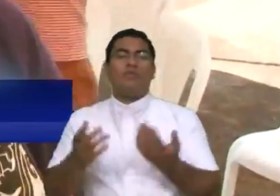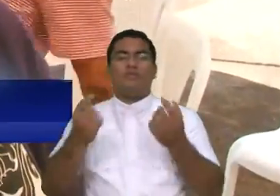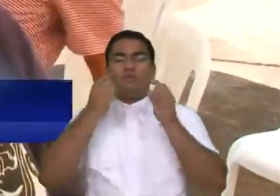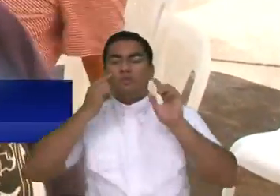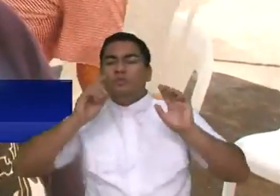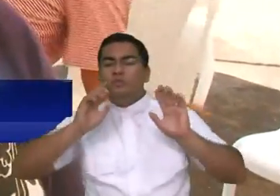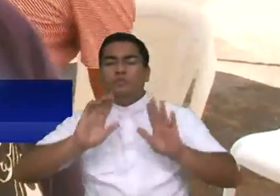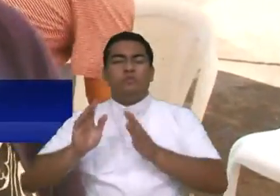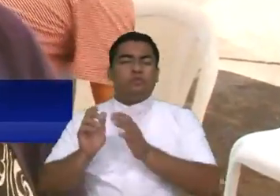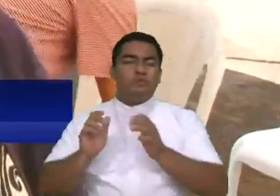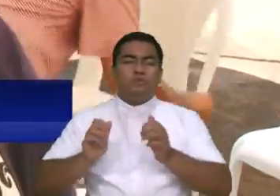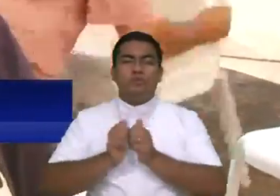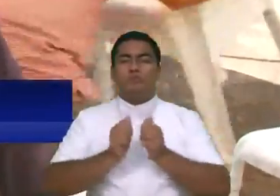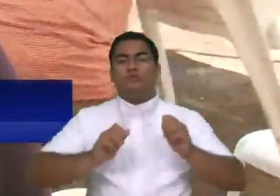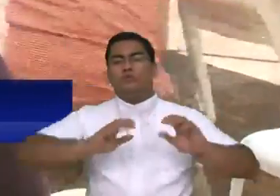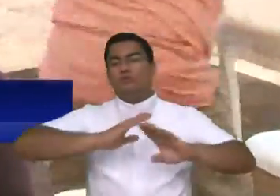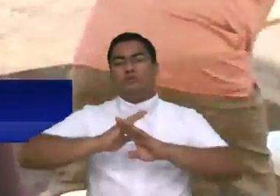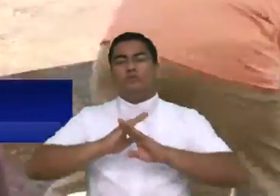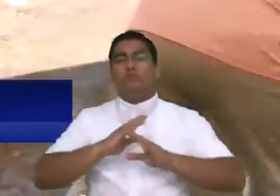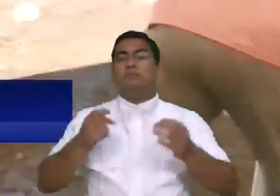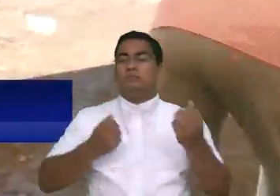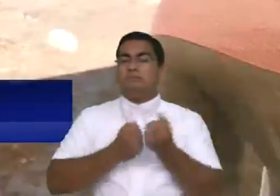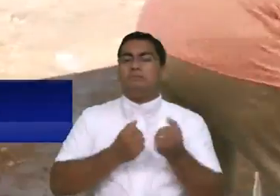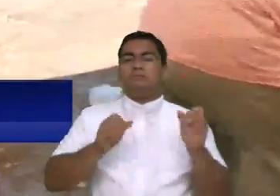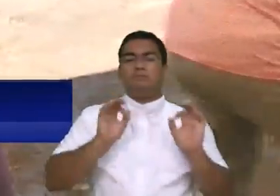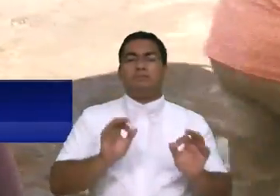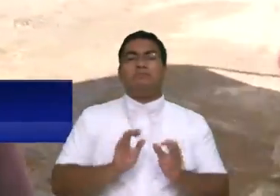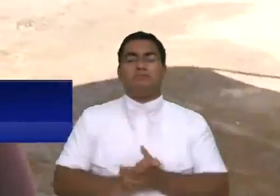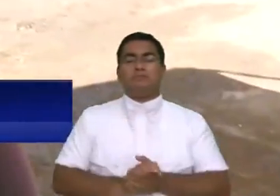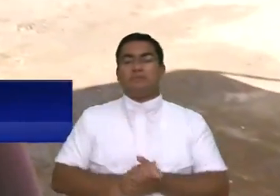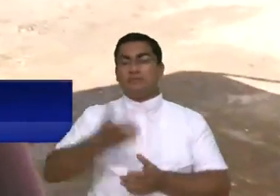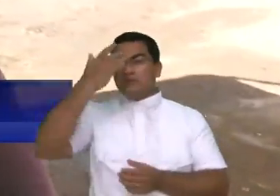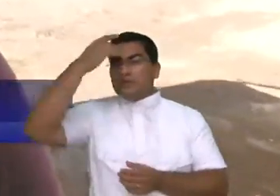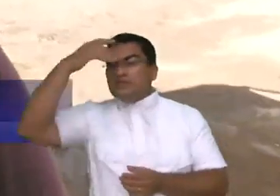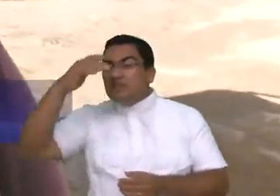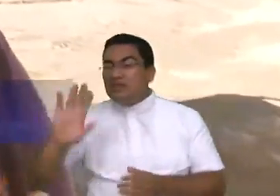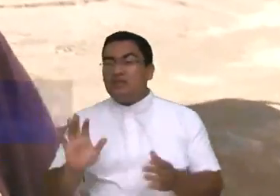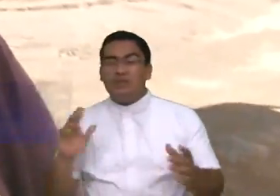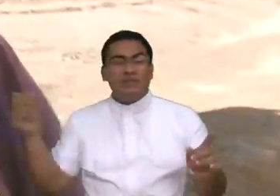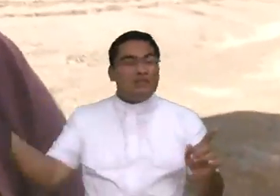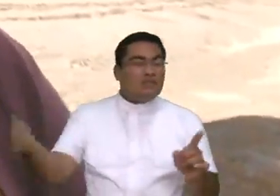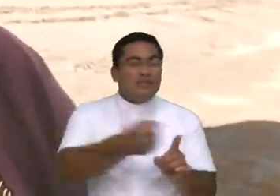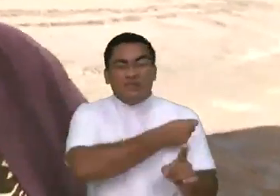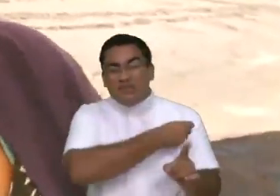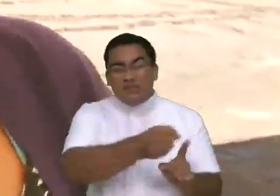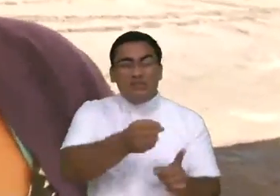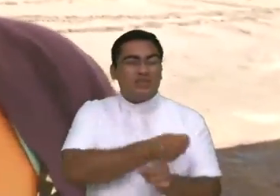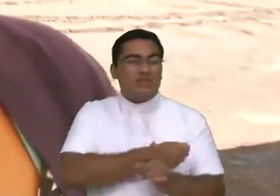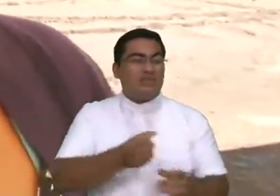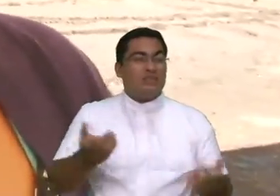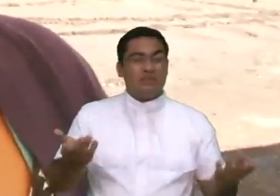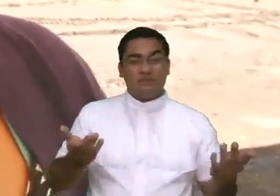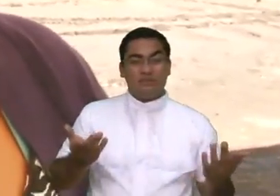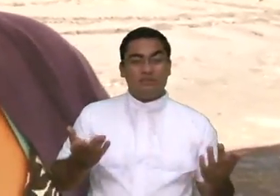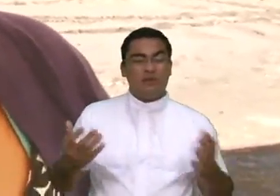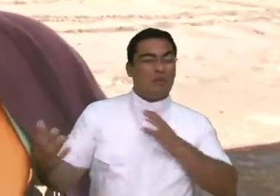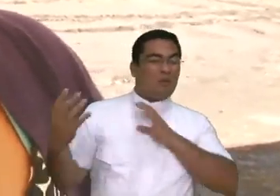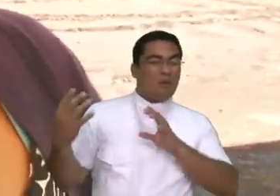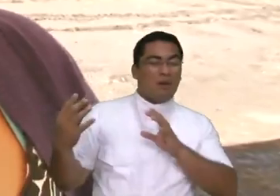sentimos con un respaldo. ¿Usted ya sabe identificar tanto la violencia física como la violencia psicológica en que puede